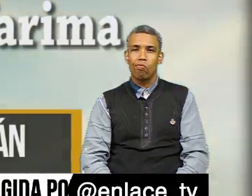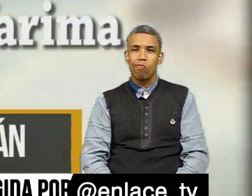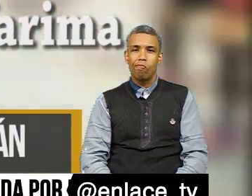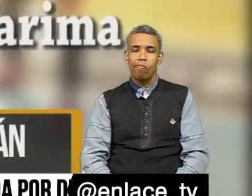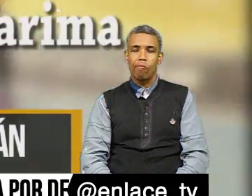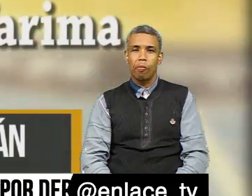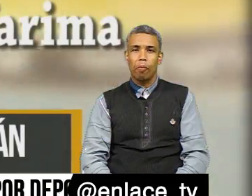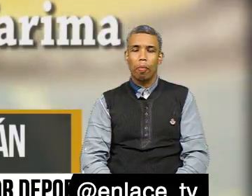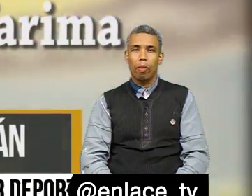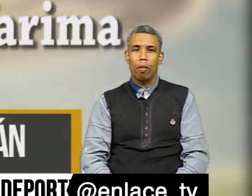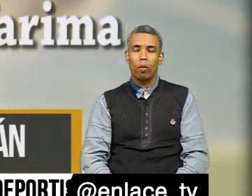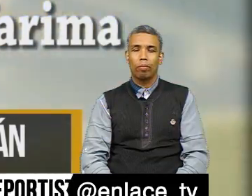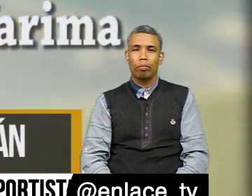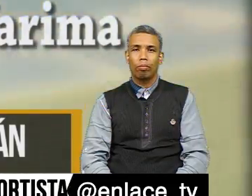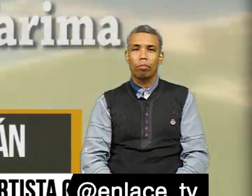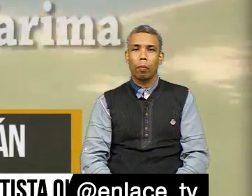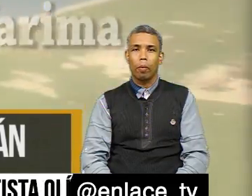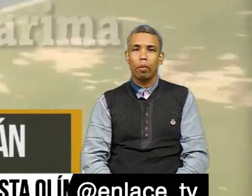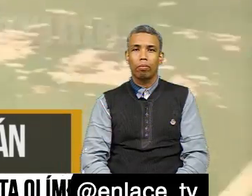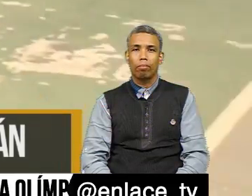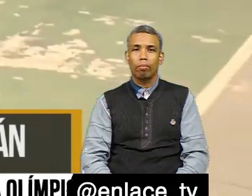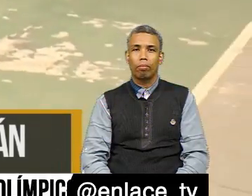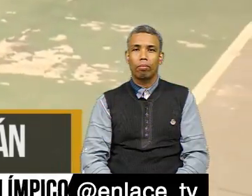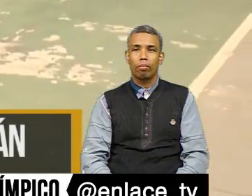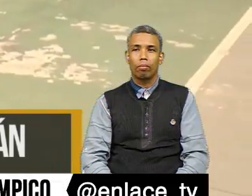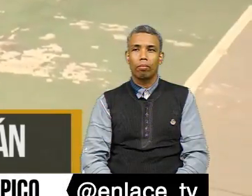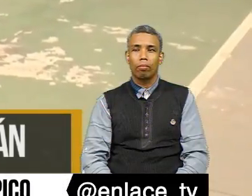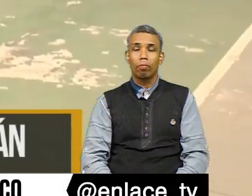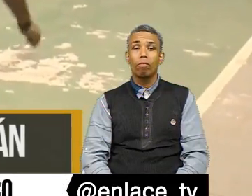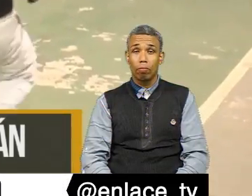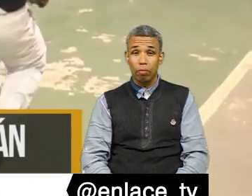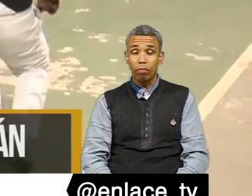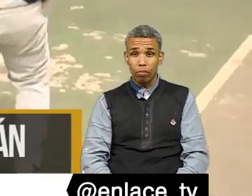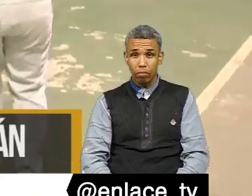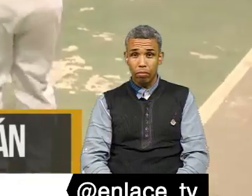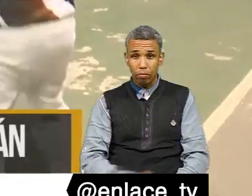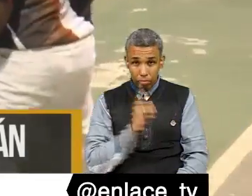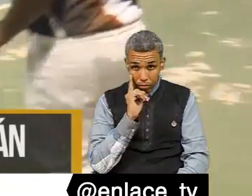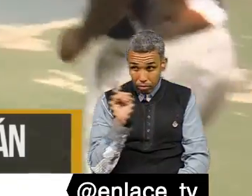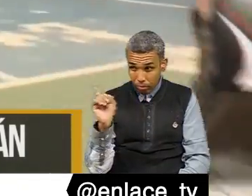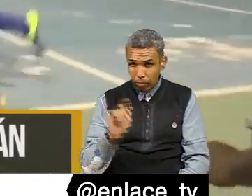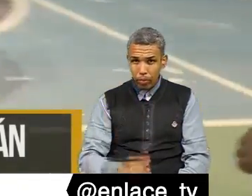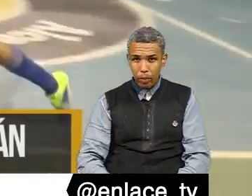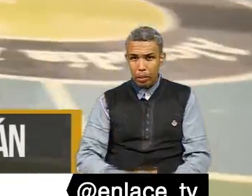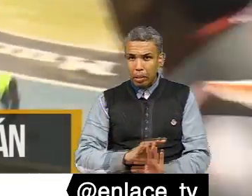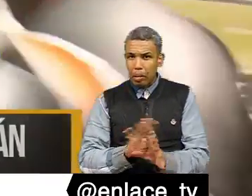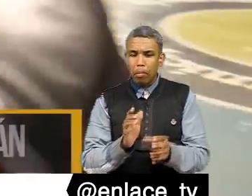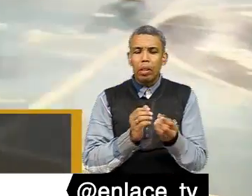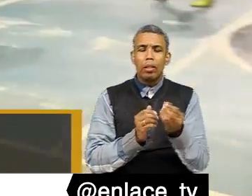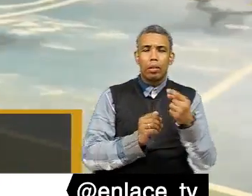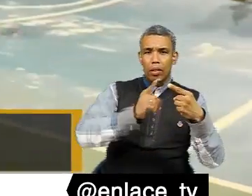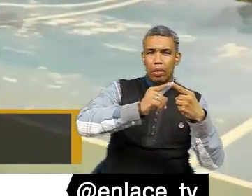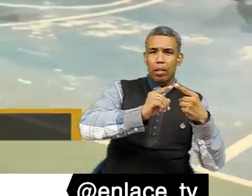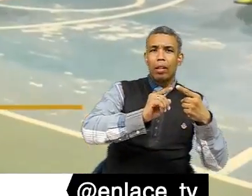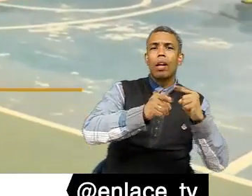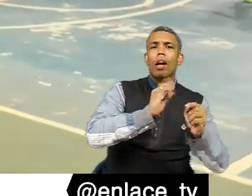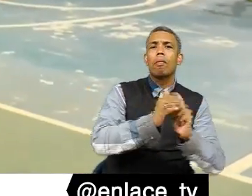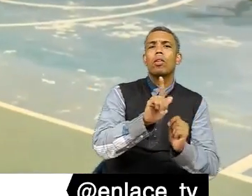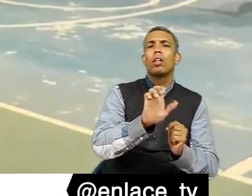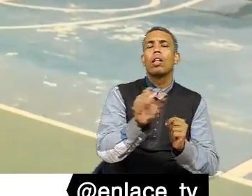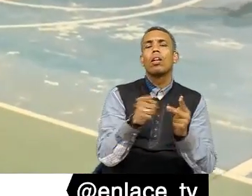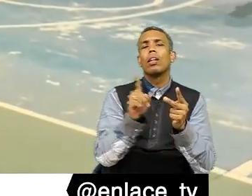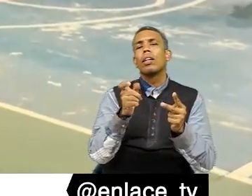noche se enfrentarán San Pedro y Yarima. En ese orden de ideas, hasta la fecha han clasificado Amigos de Juan León, Gallinos